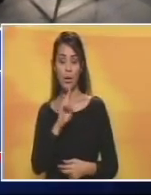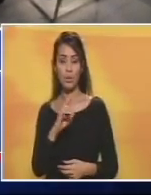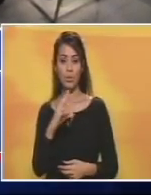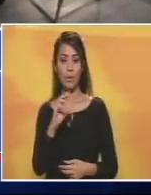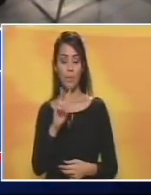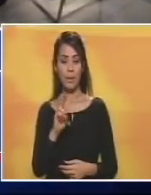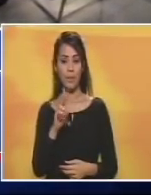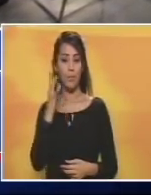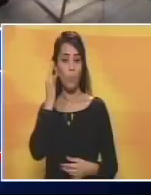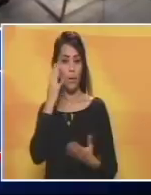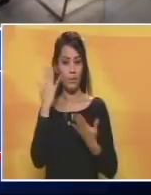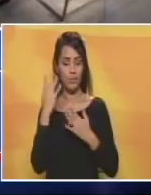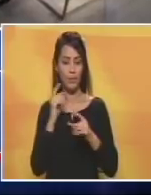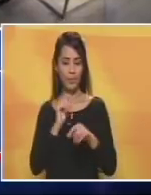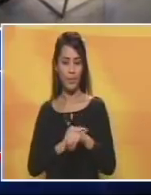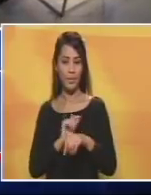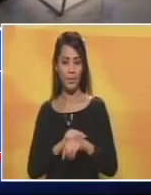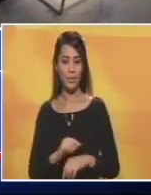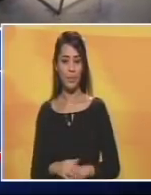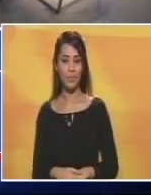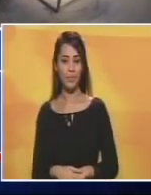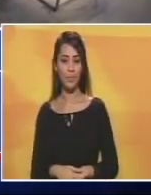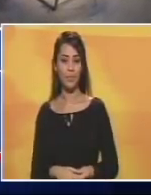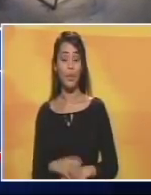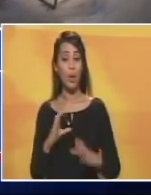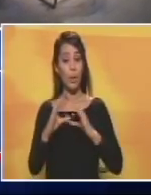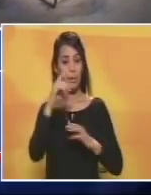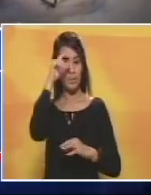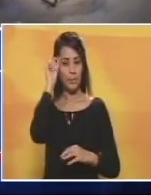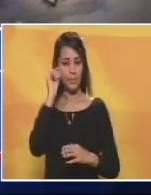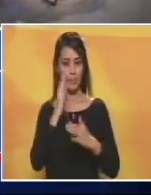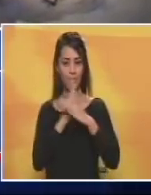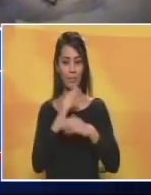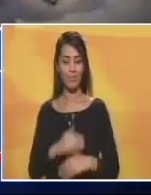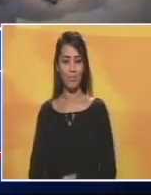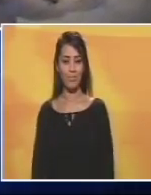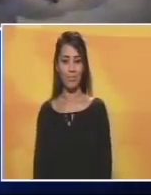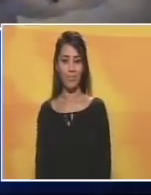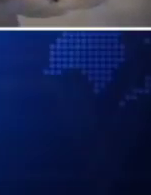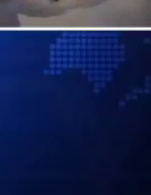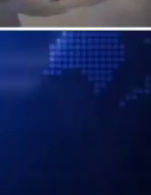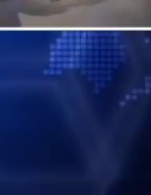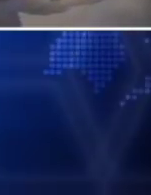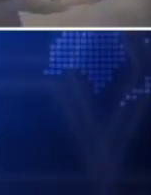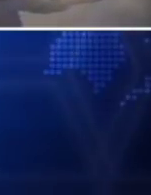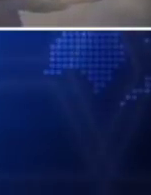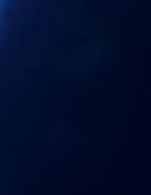Cecilia García Arocha. Eso será en minutos, ya estará conversando con Indrina.